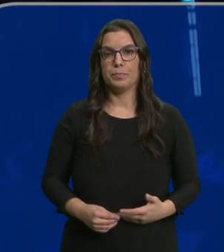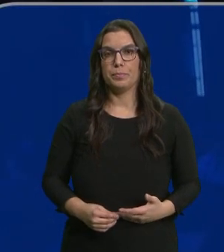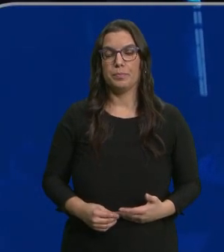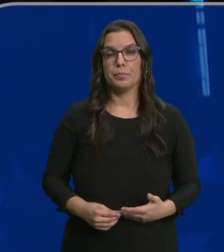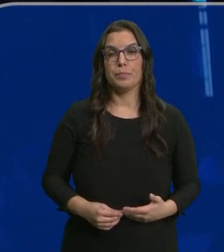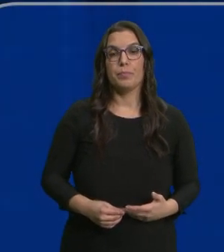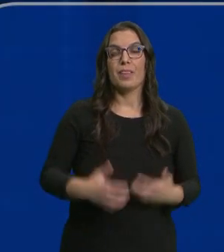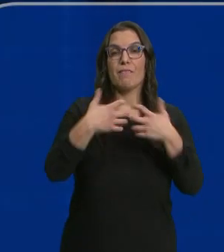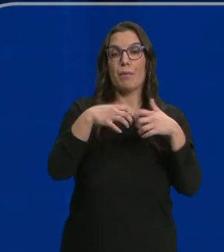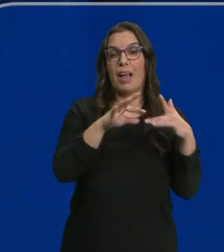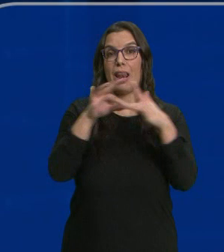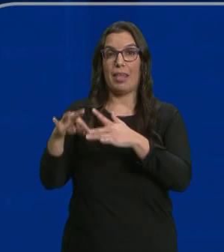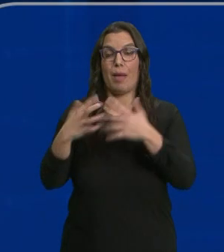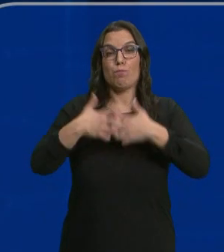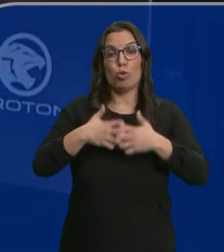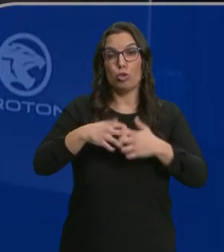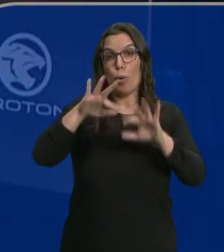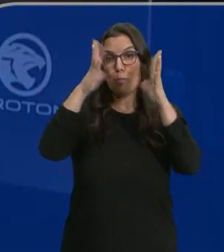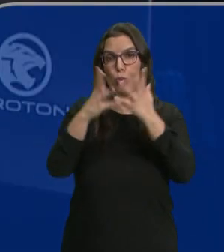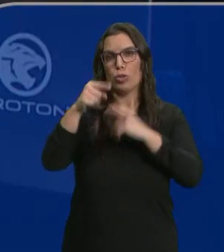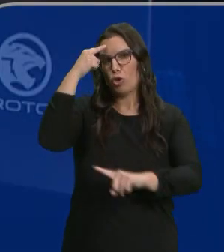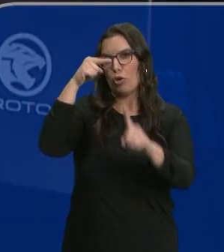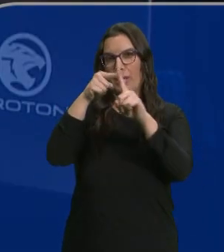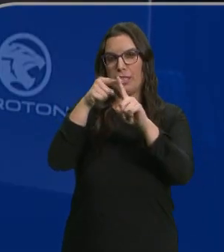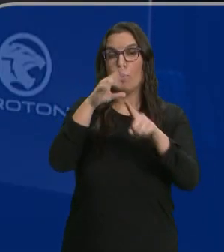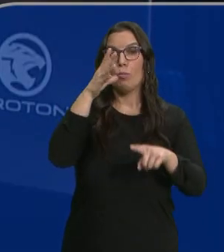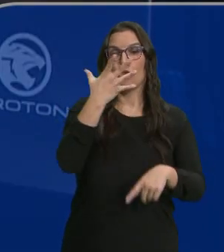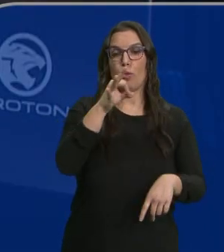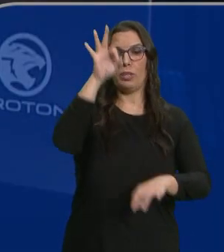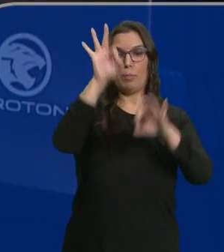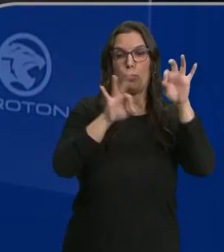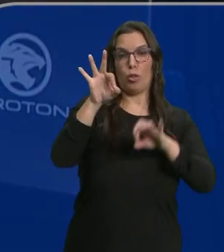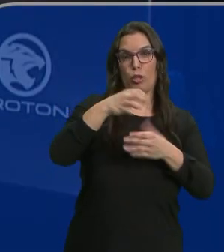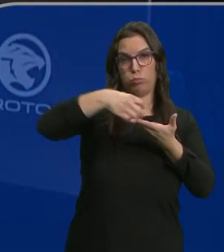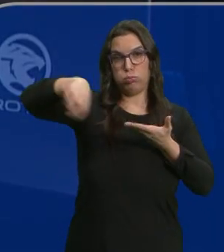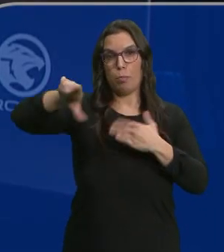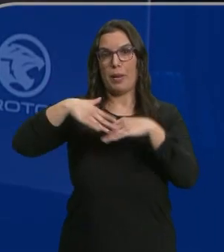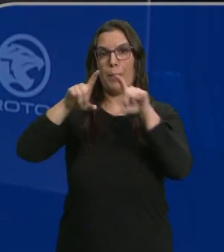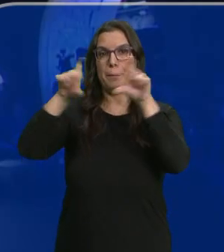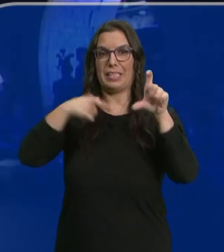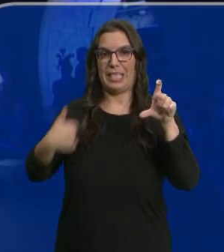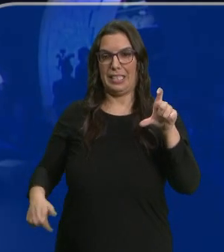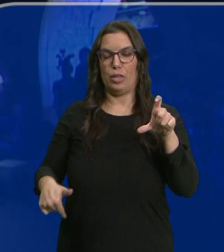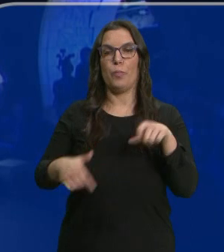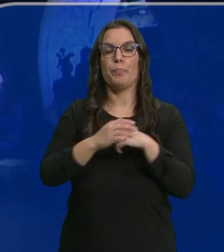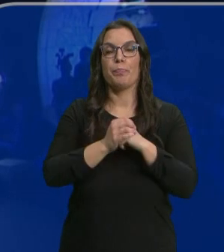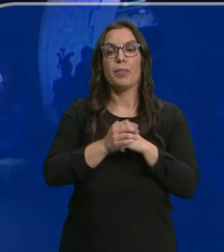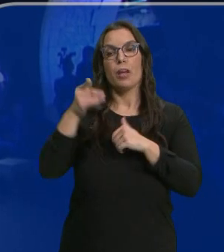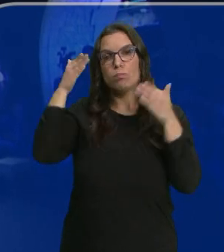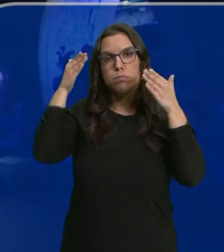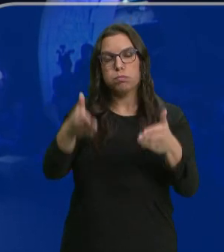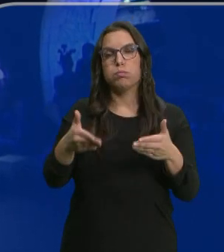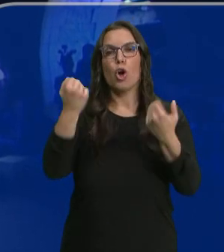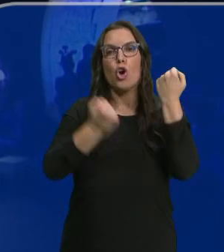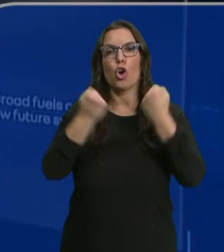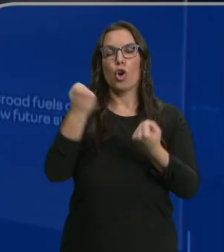Ser el fabricante líder de motores en el mundo. Ese es el objetivo de Renault al dar el 50% a la china Geely en su nueva división Horse, dedicada a los